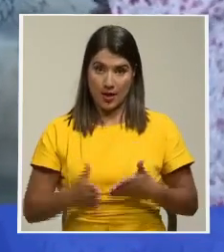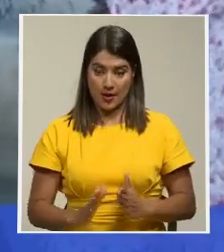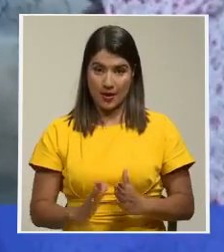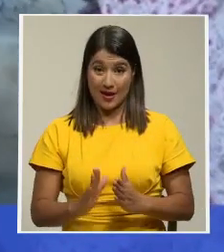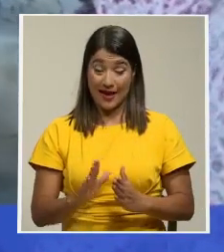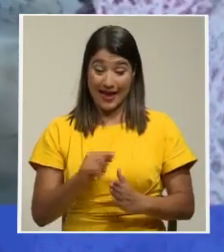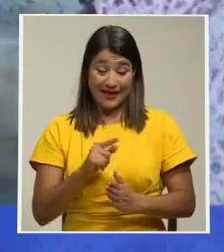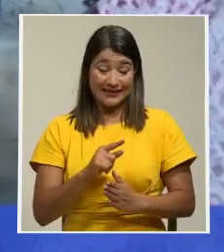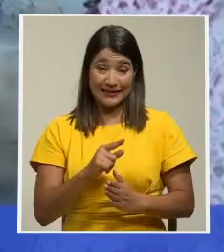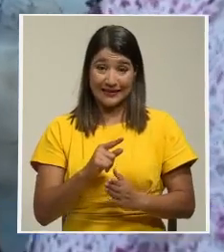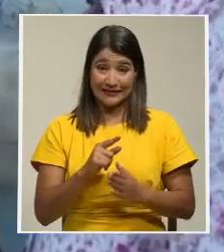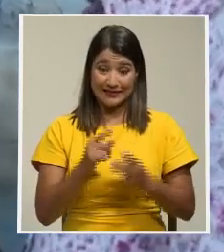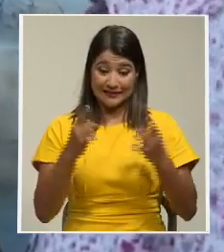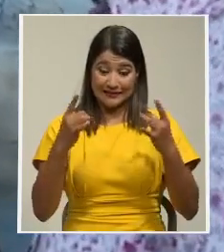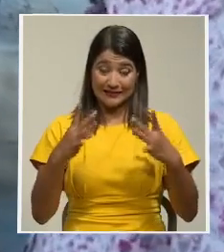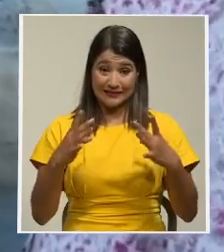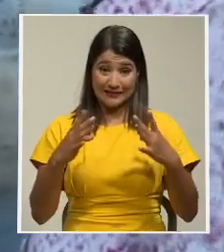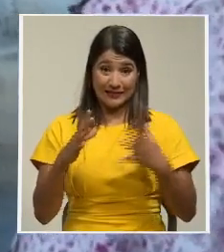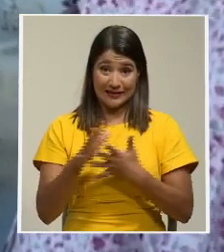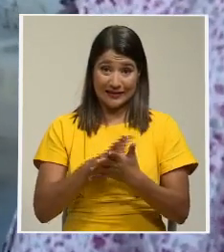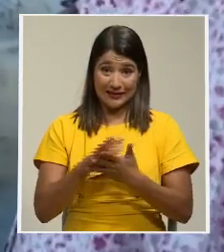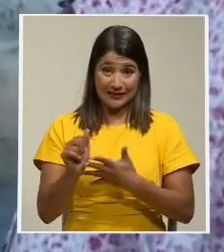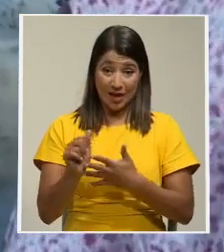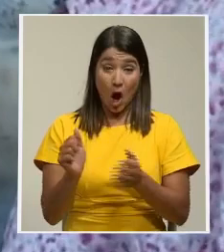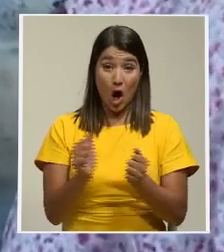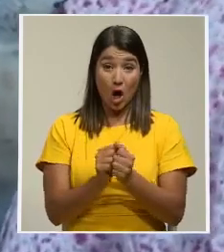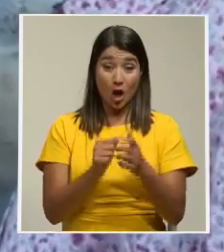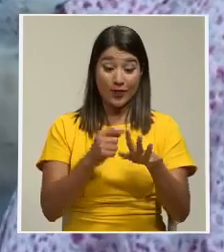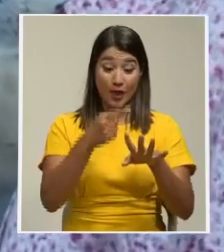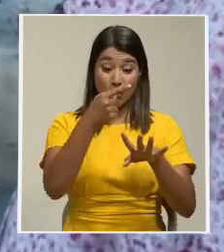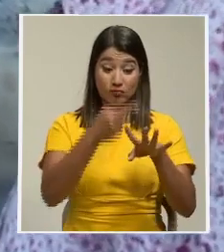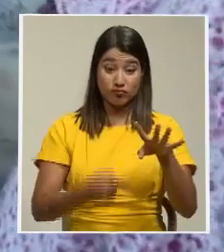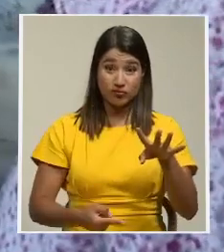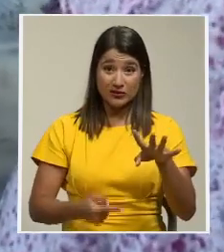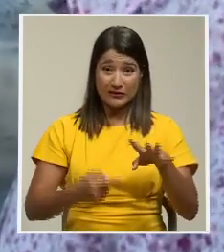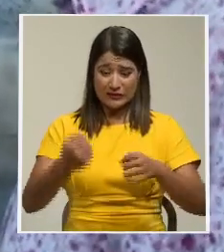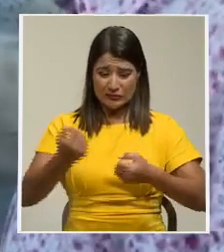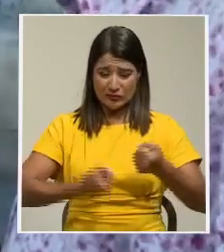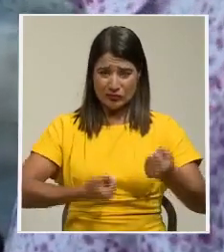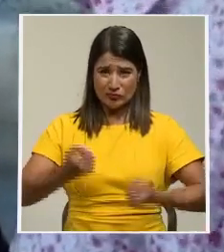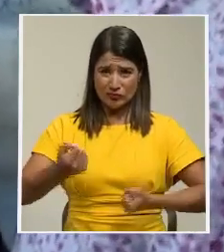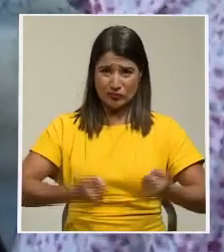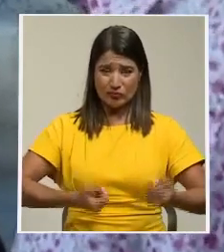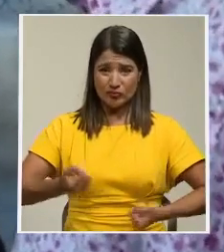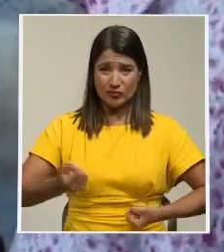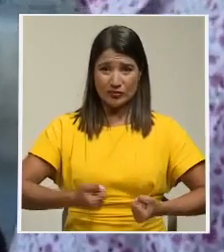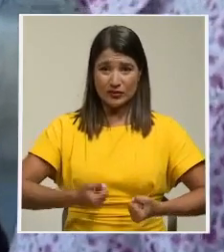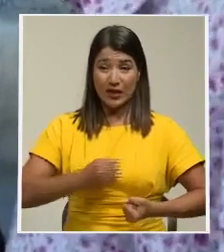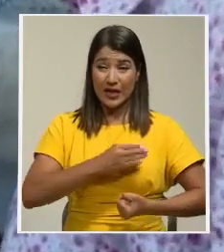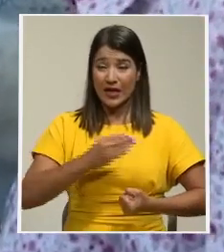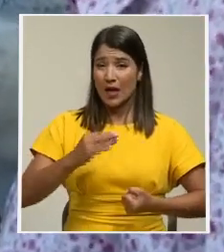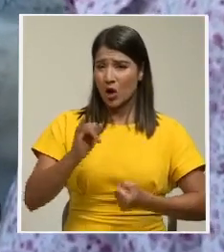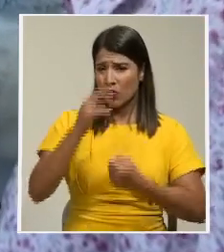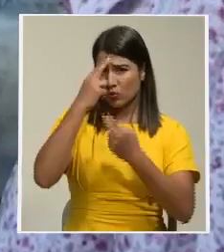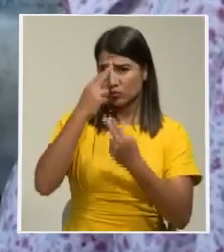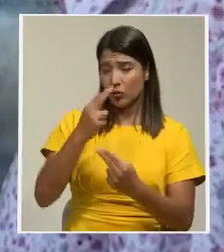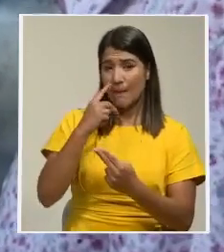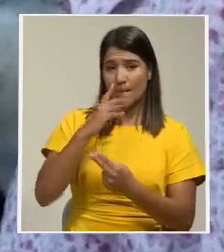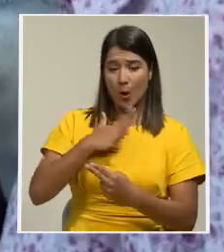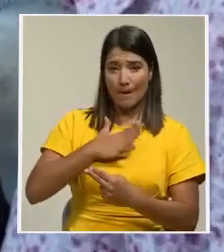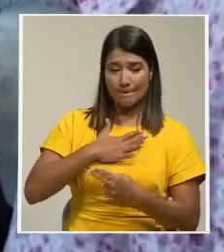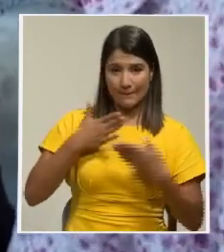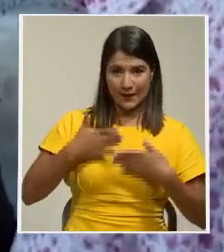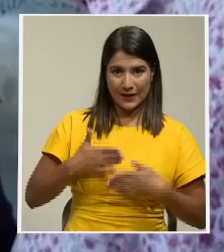degollada, con un dedo cortado y toda punzada. Y en memoria de mi hija,